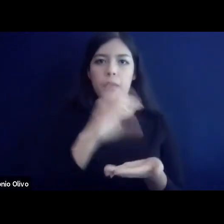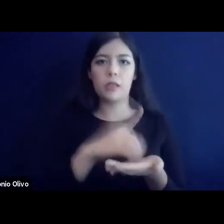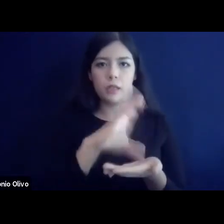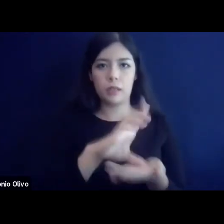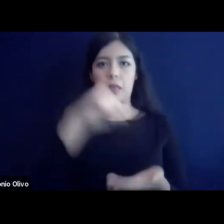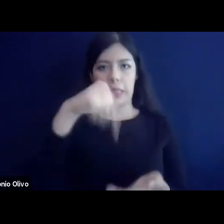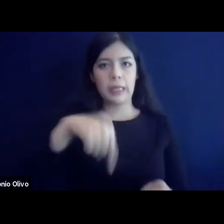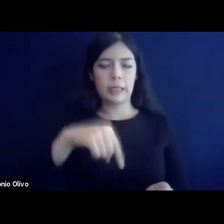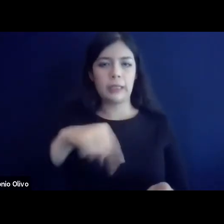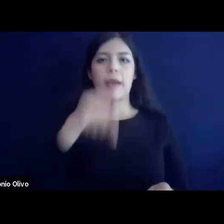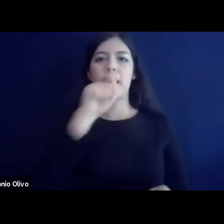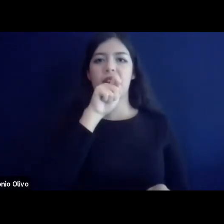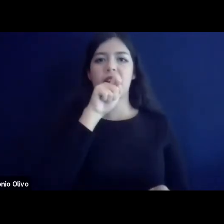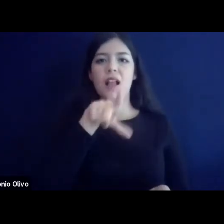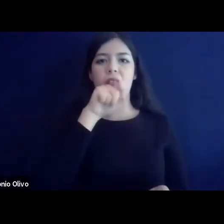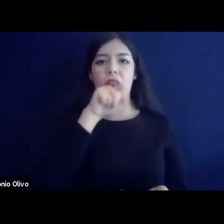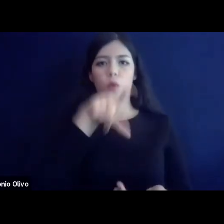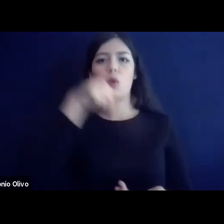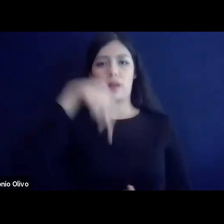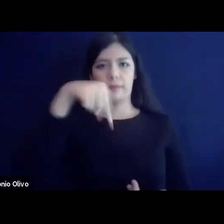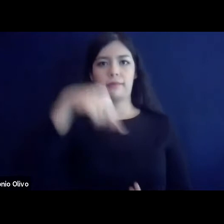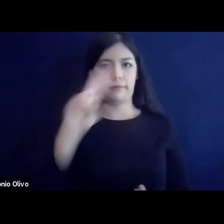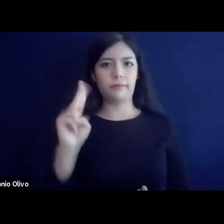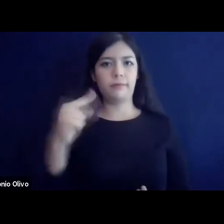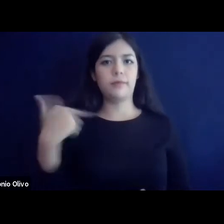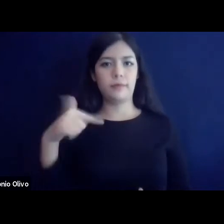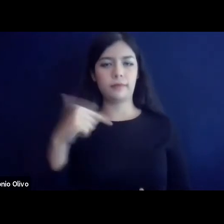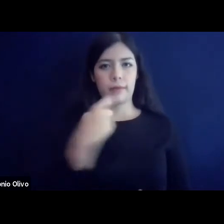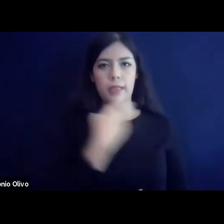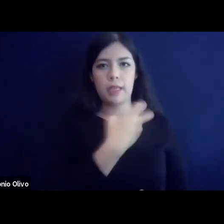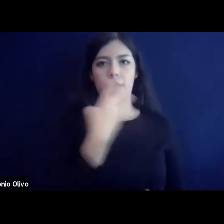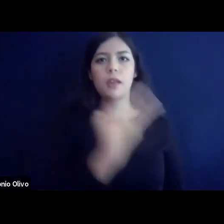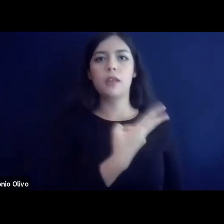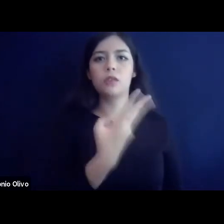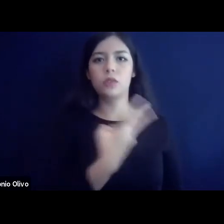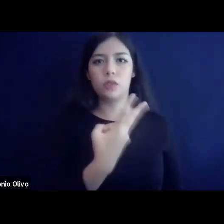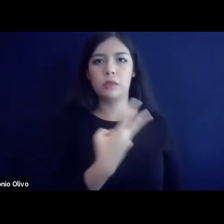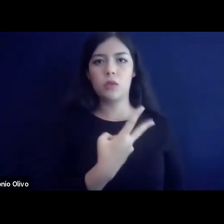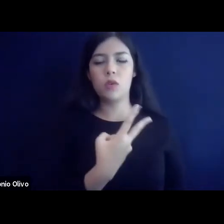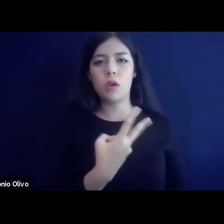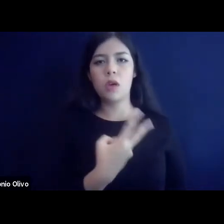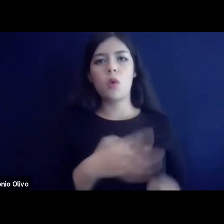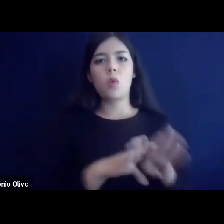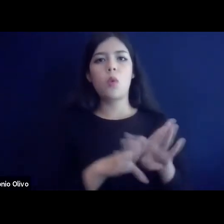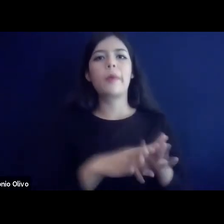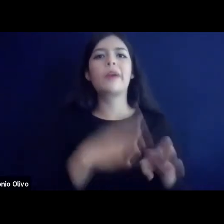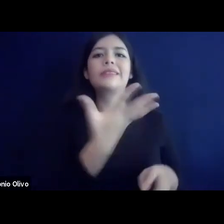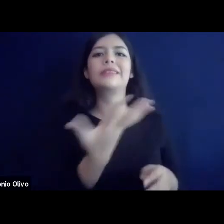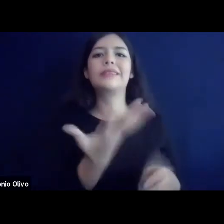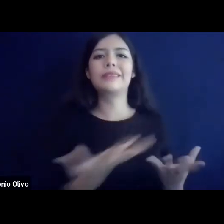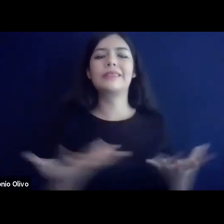que ellos fueron fundadores de la Asociación de Aliciados de Jalisco, que, bueno, la palabra está muy fea, pero bueno, así se llama la asociación, que fue